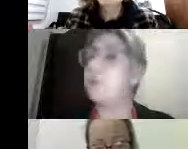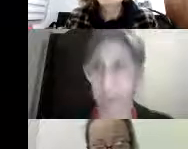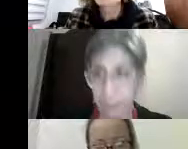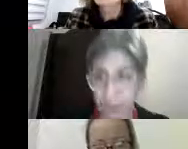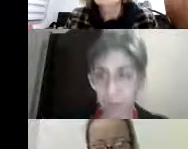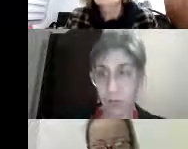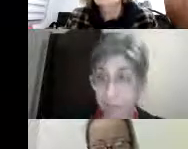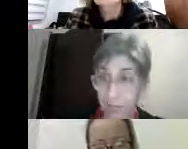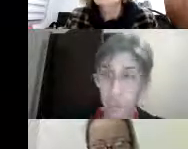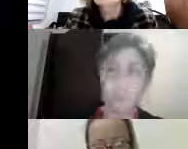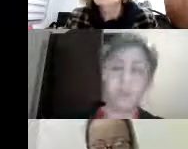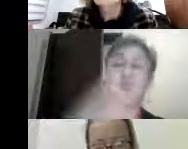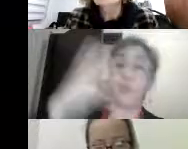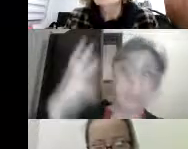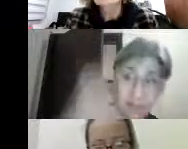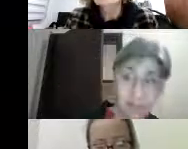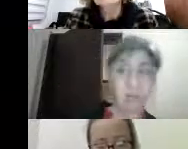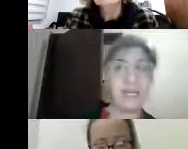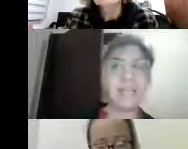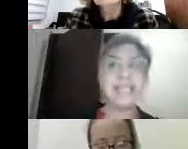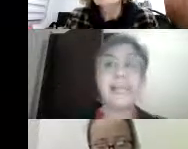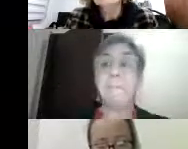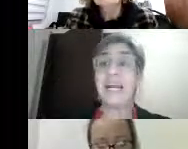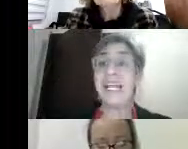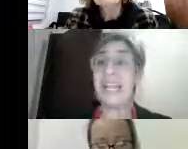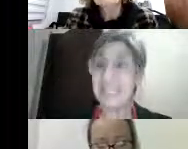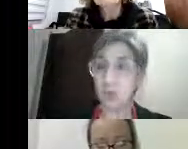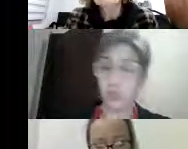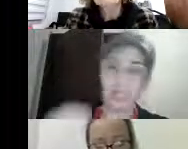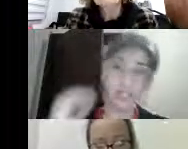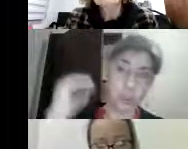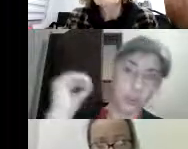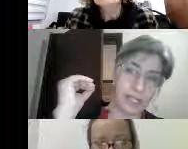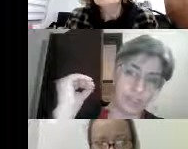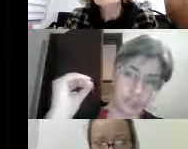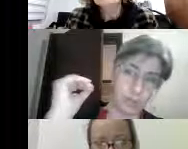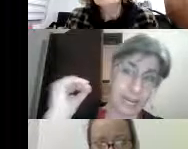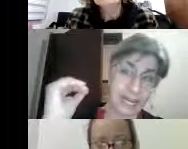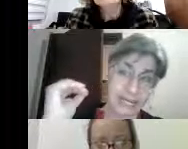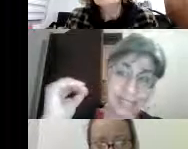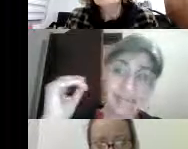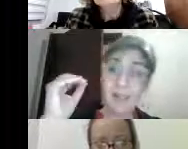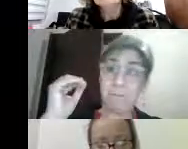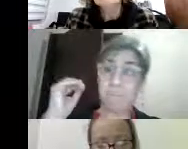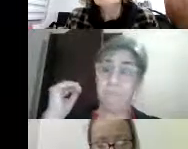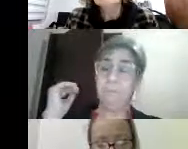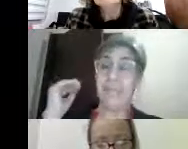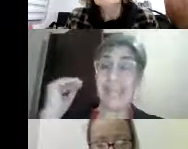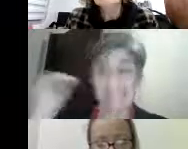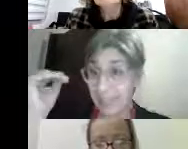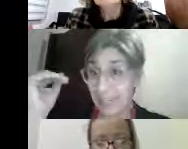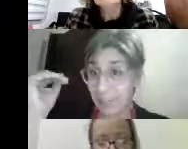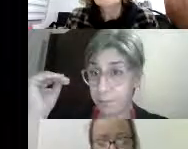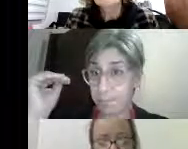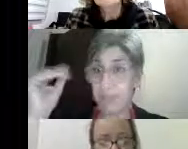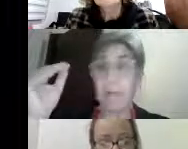no es lo mismo que un tratamiento, es menos, pero bueno, tomar antirretrovirales para que haya concentración de antirretrovirales en